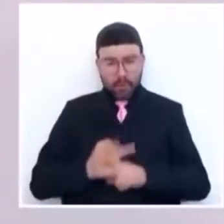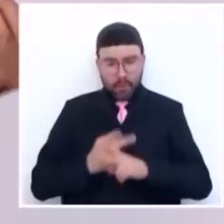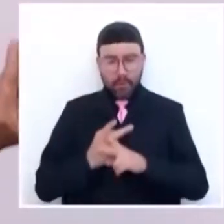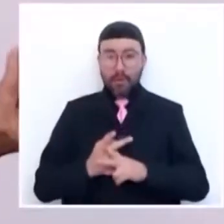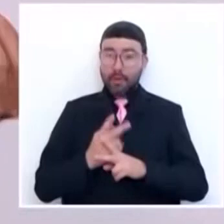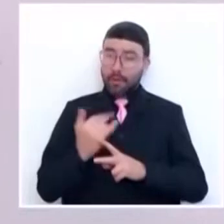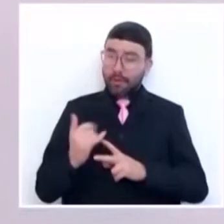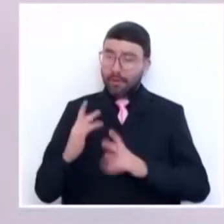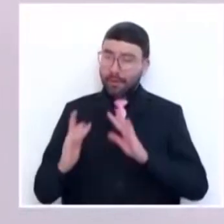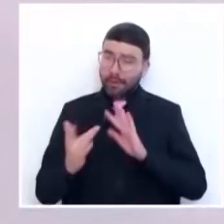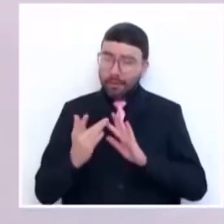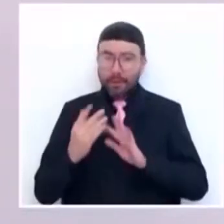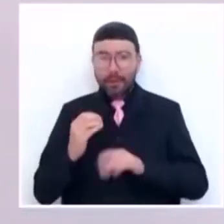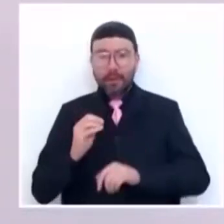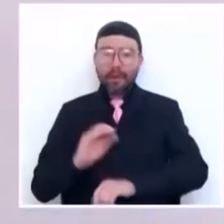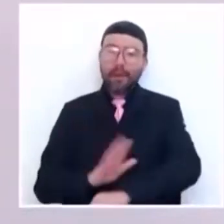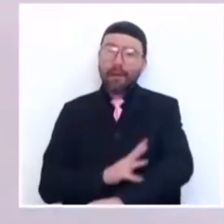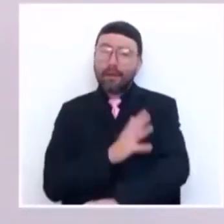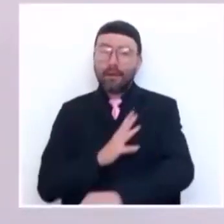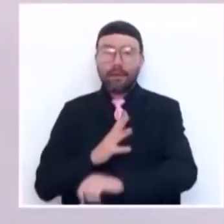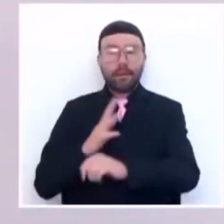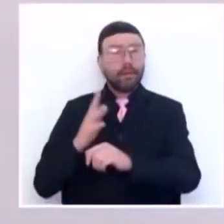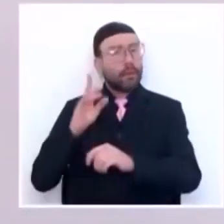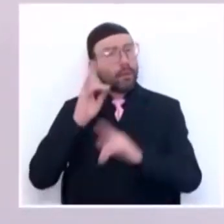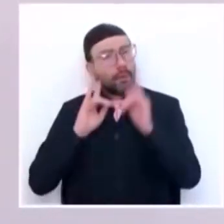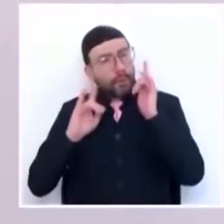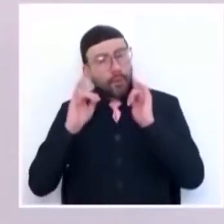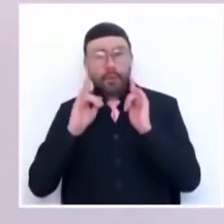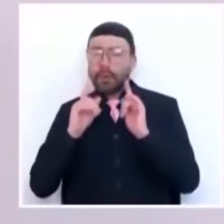aire, con el sonido, con el agua, etcétera,